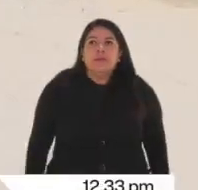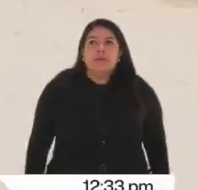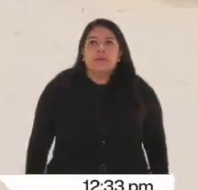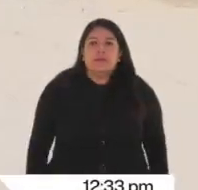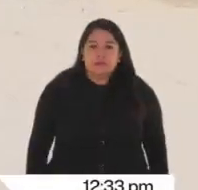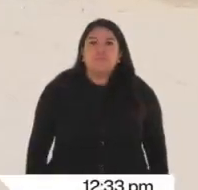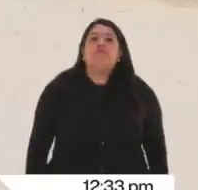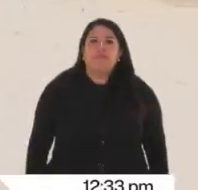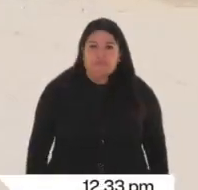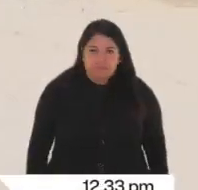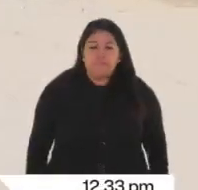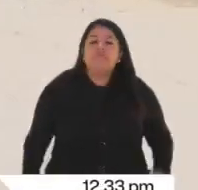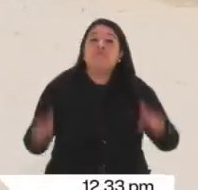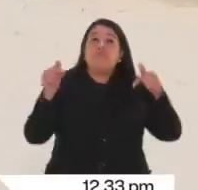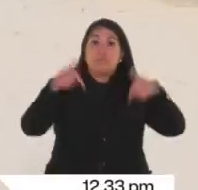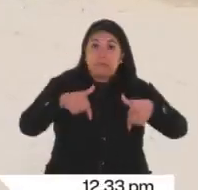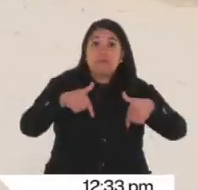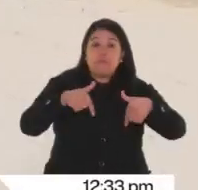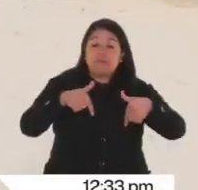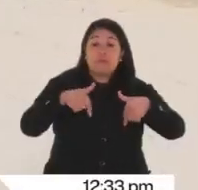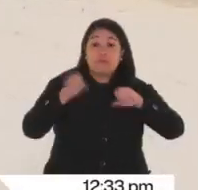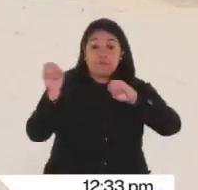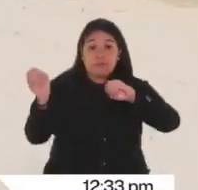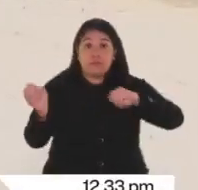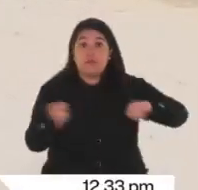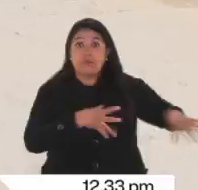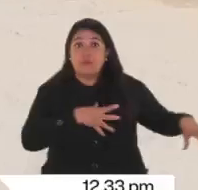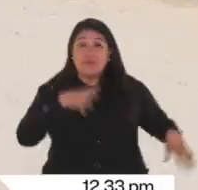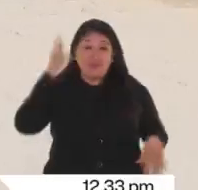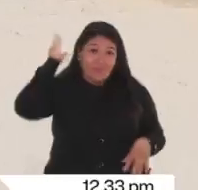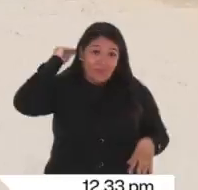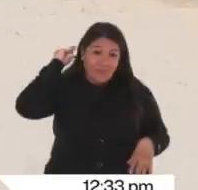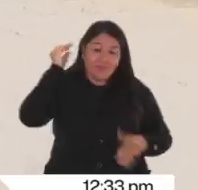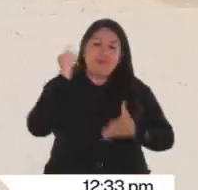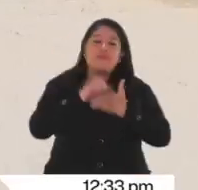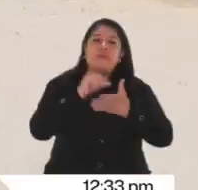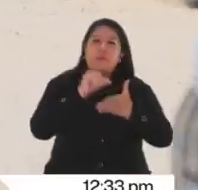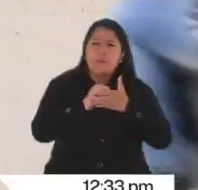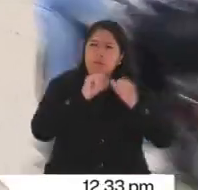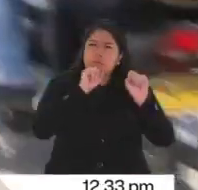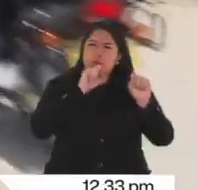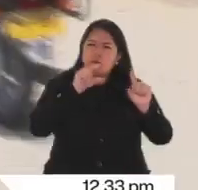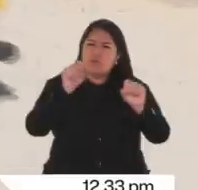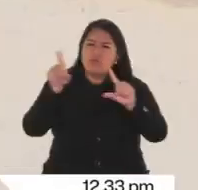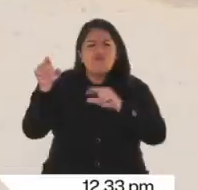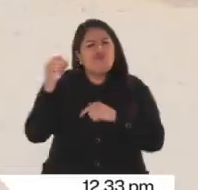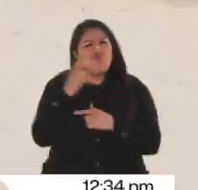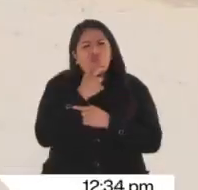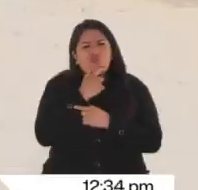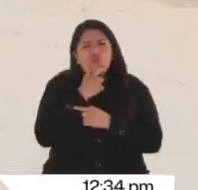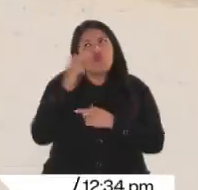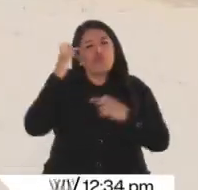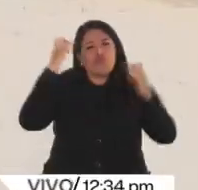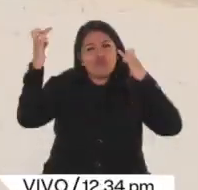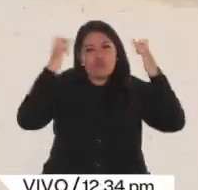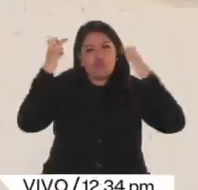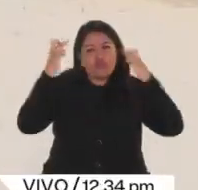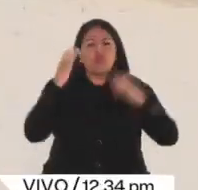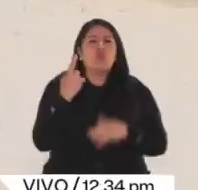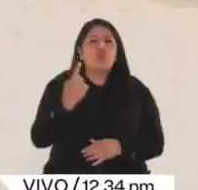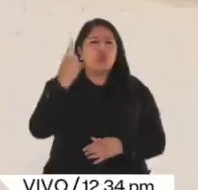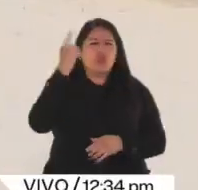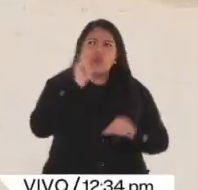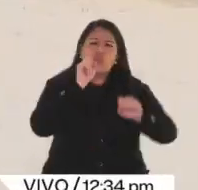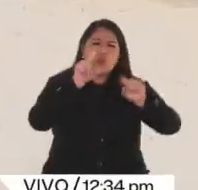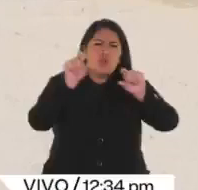Por supuesto, frente a esta situación, aquí en Noticias RCN consultamos a expertos políticos y también a diversas orillas.